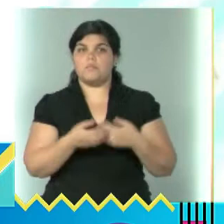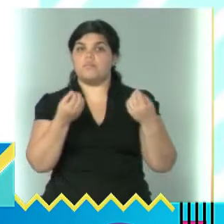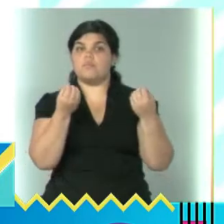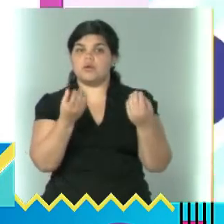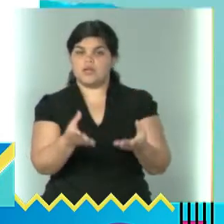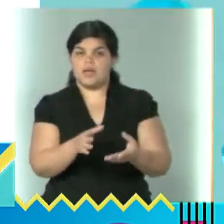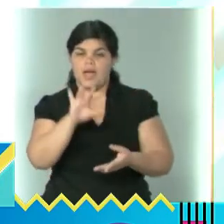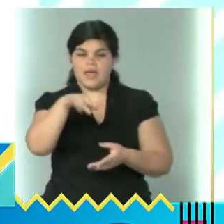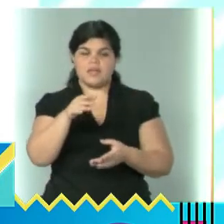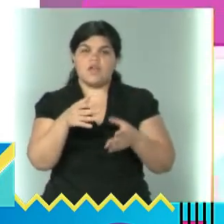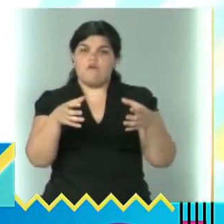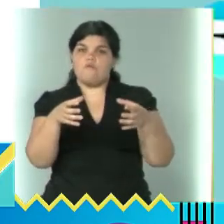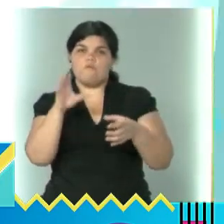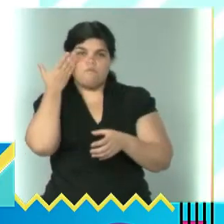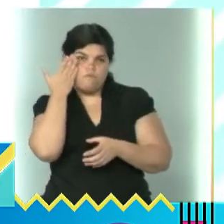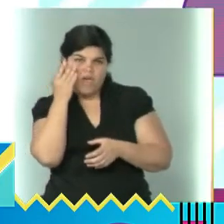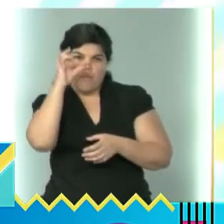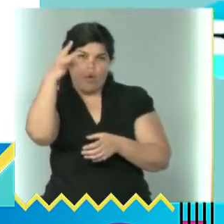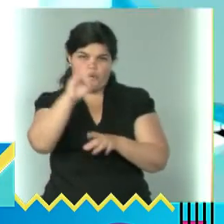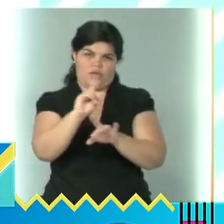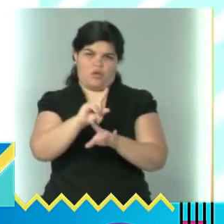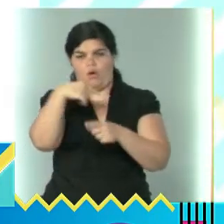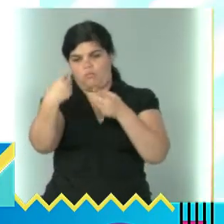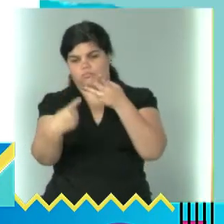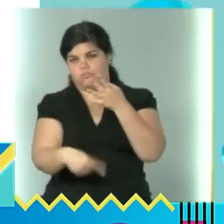de juego de las redes, no solo Facebook, efectivamente,